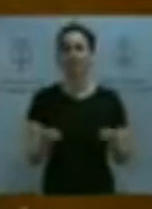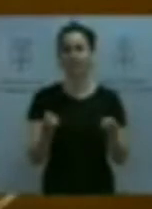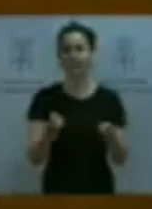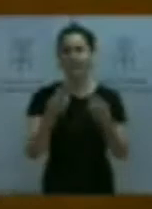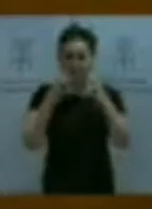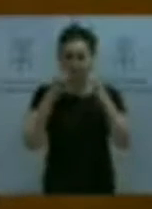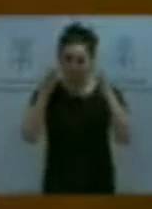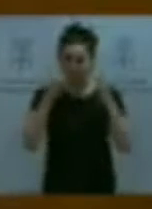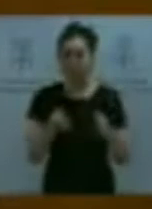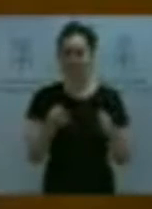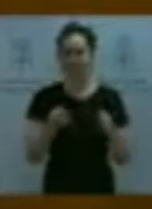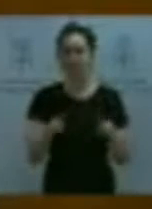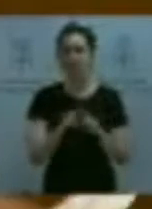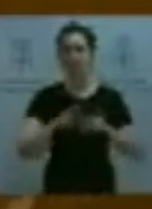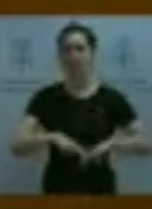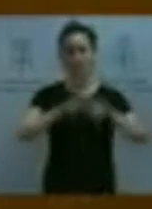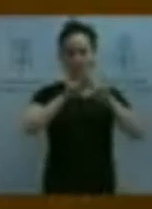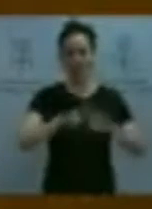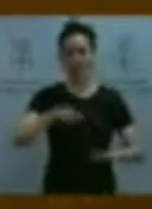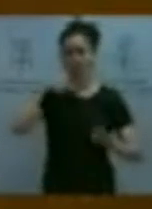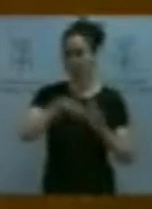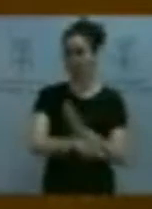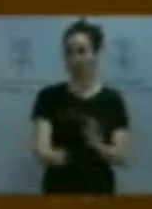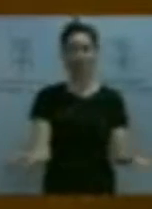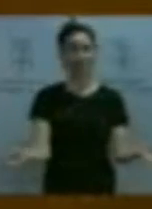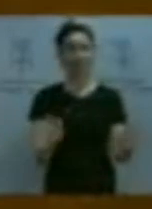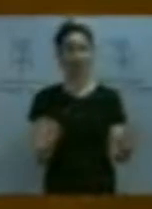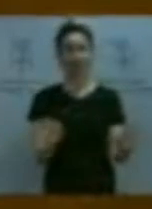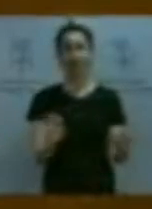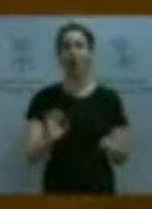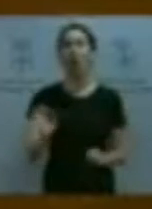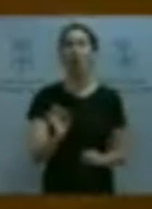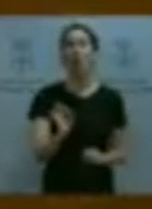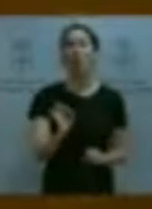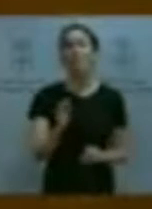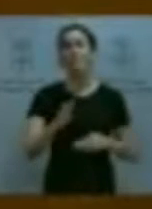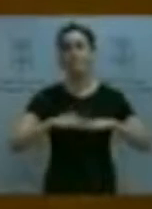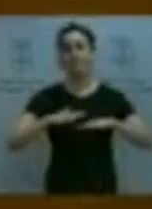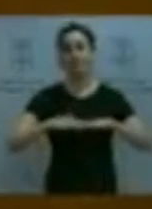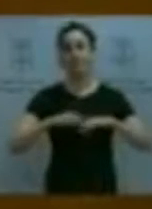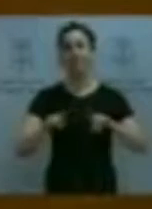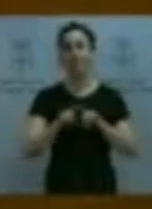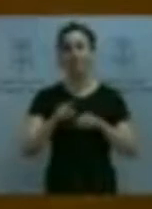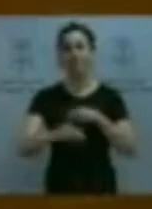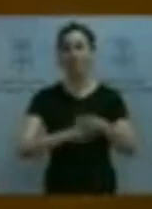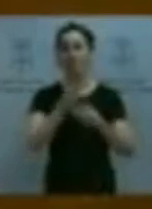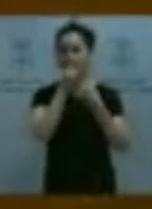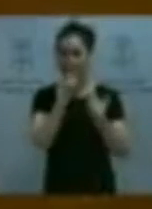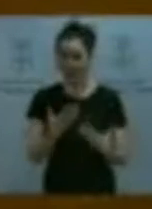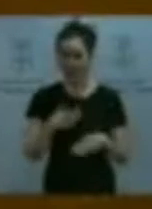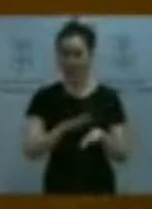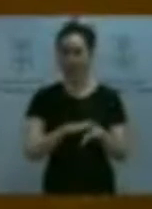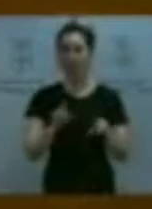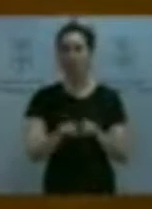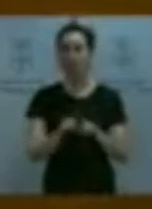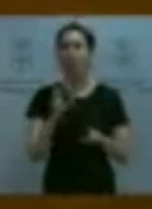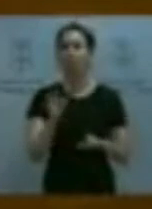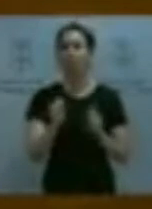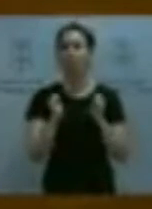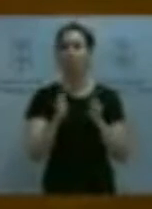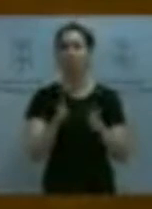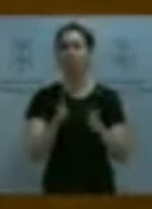menos algo objetivo y algo que sea efectivo y que redunde en el empleo y en la riqueza de los asturianos. Usted, si no me equivoco, por